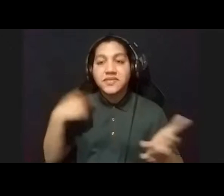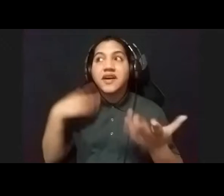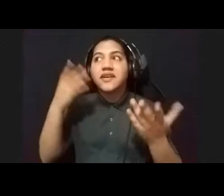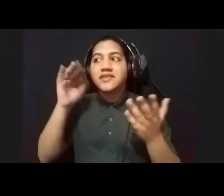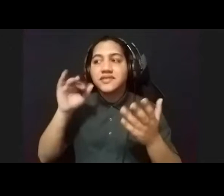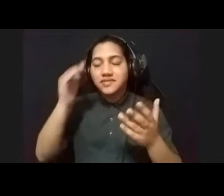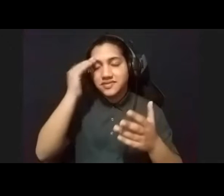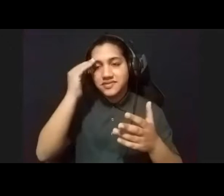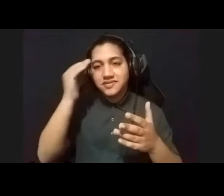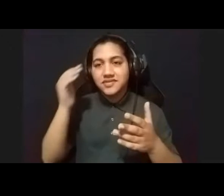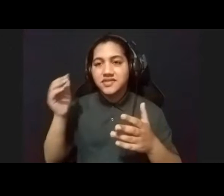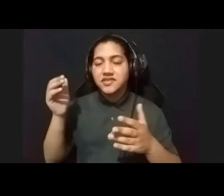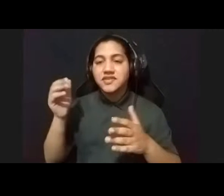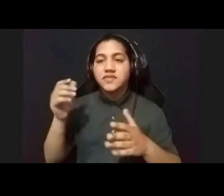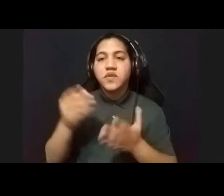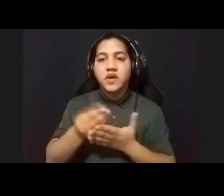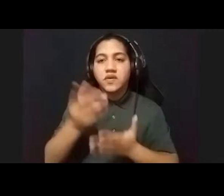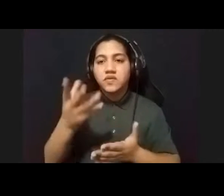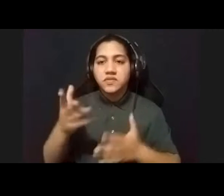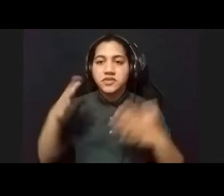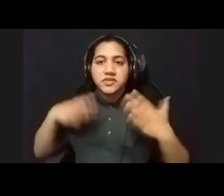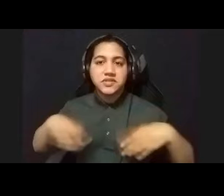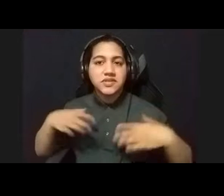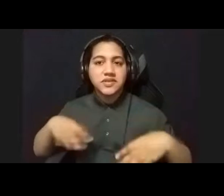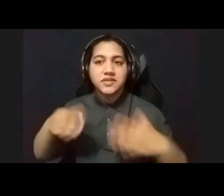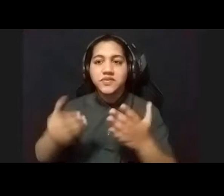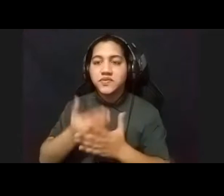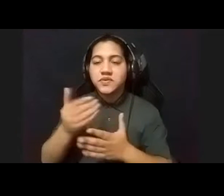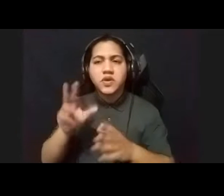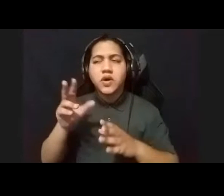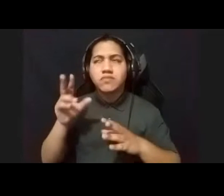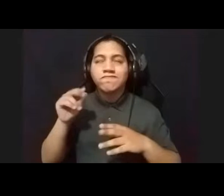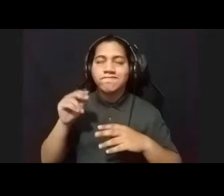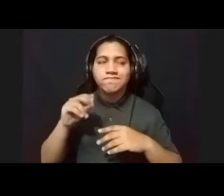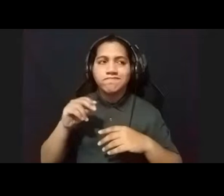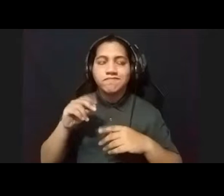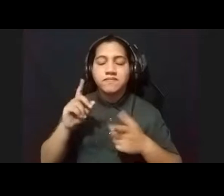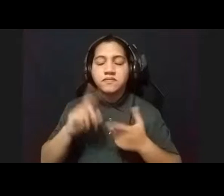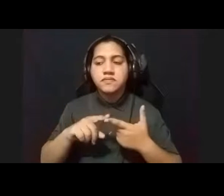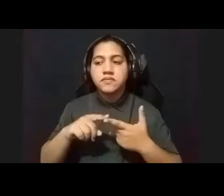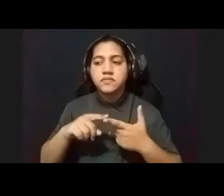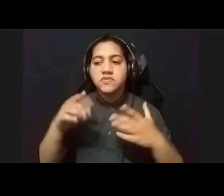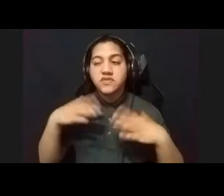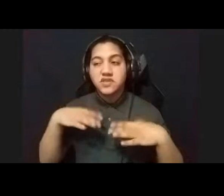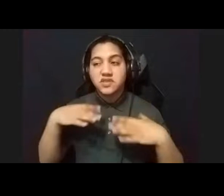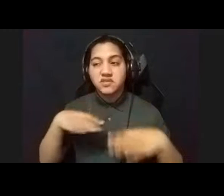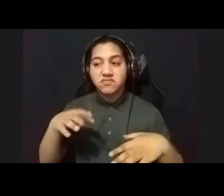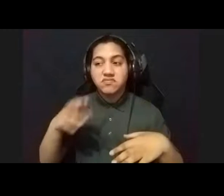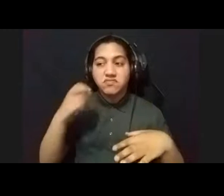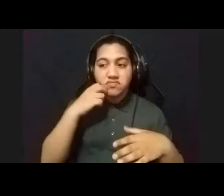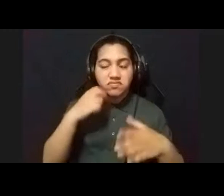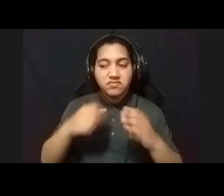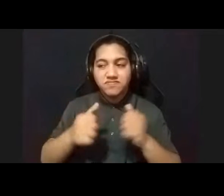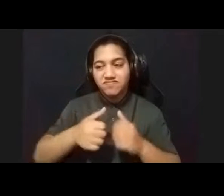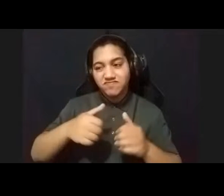hacer. Voy a comprar un traje nuevo. No. Un traje vale más que una peseta,